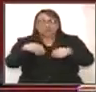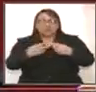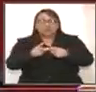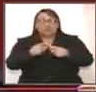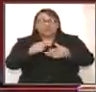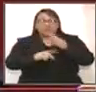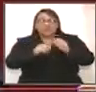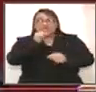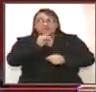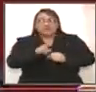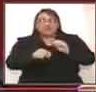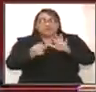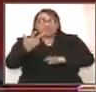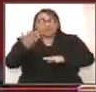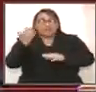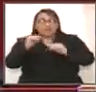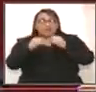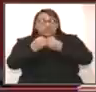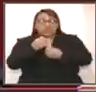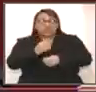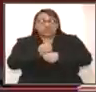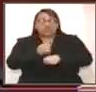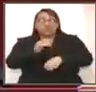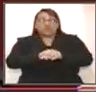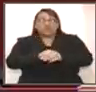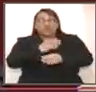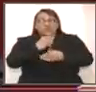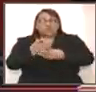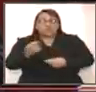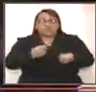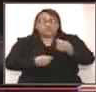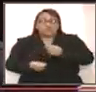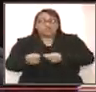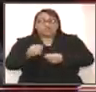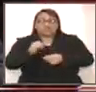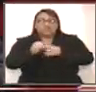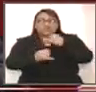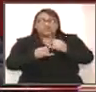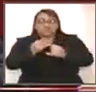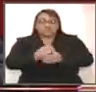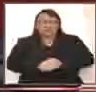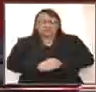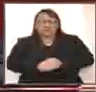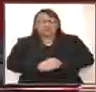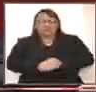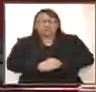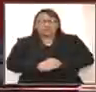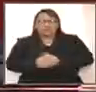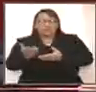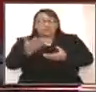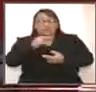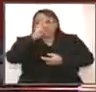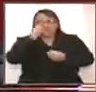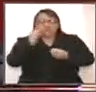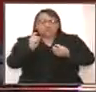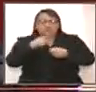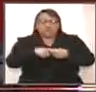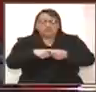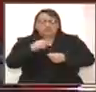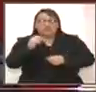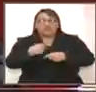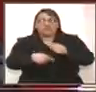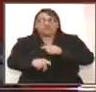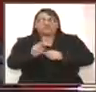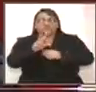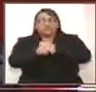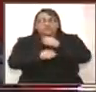lugar a que en diciembre del 2013 el Grupo de Trabajo sobre Cohecho en Transacciones Comerciales Internacionales Perú como participante en los